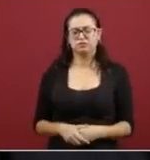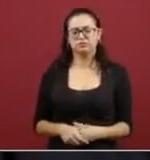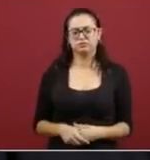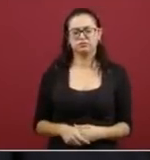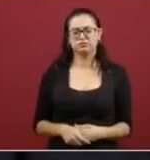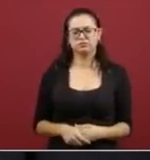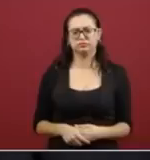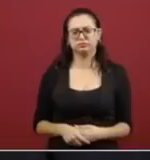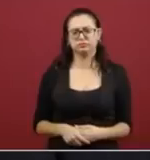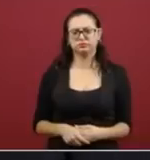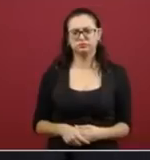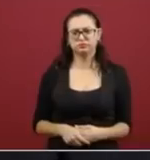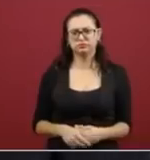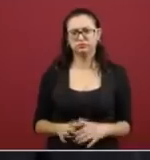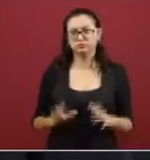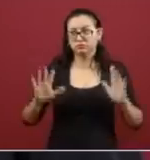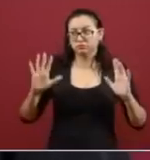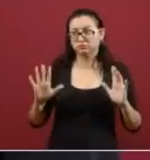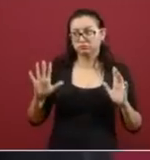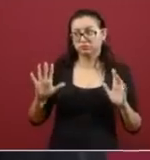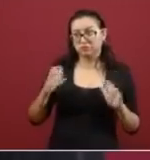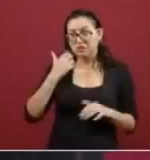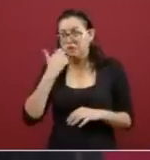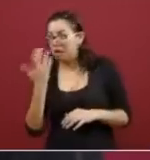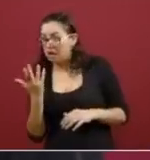se defina una postura